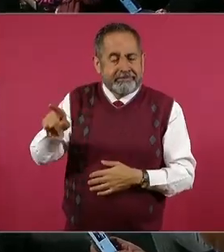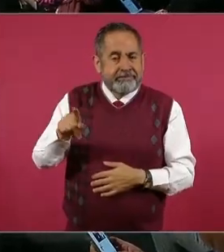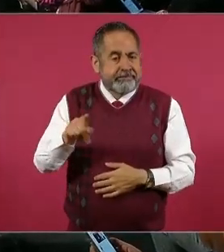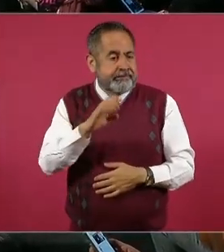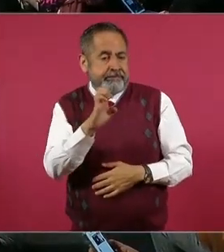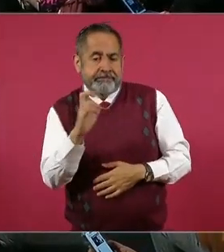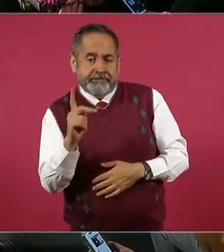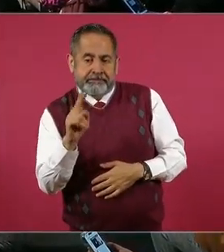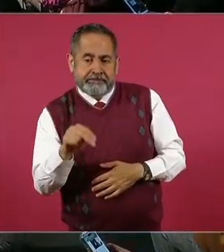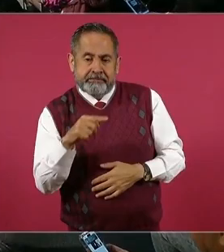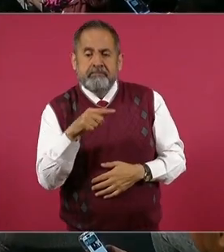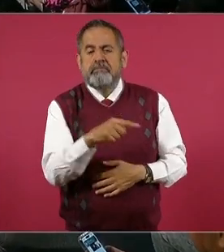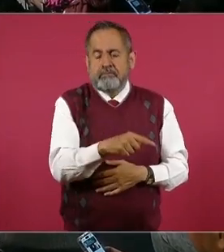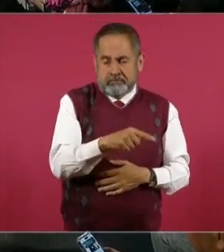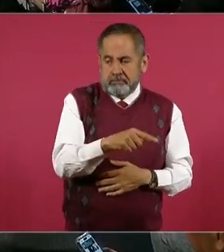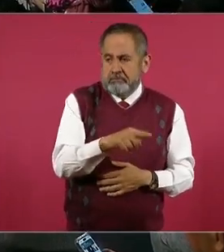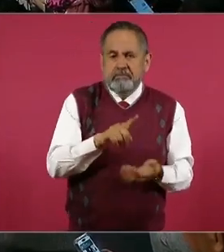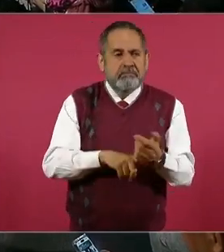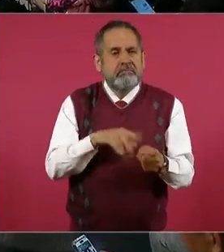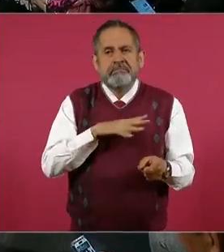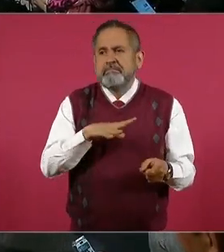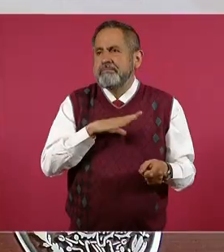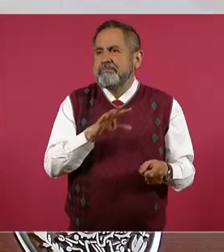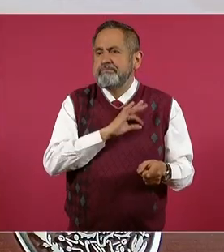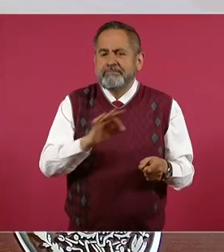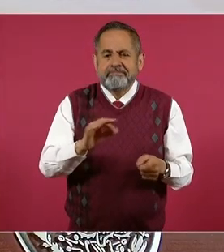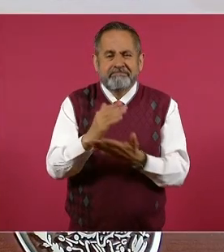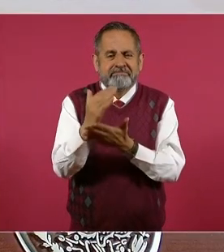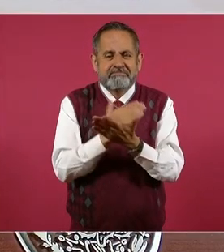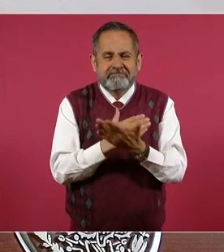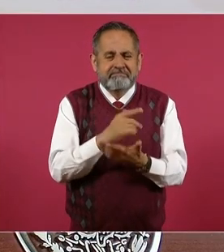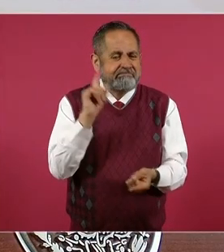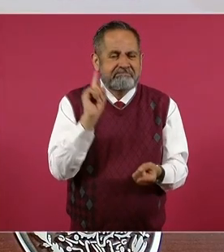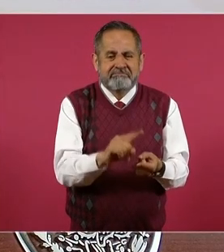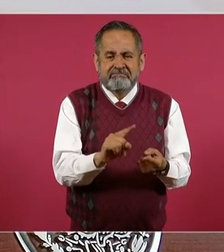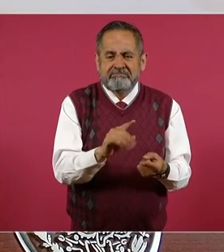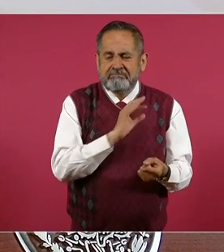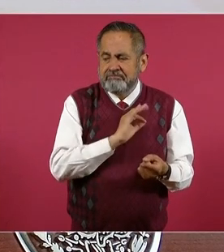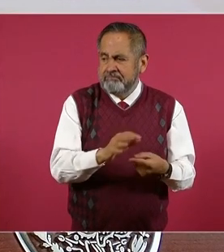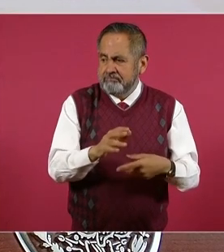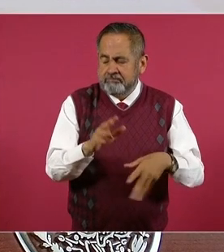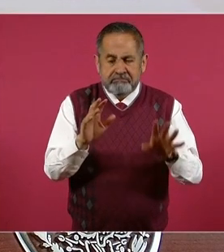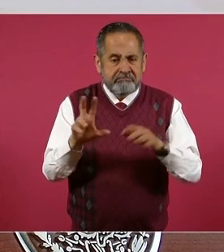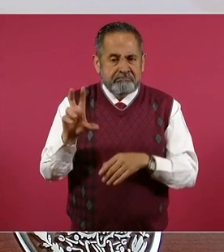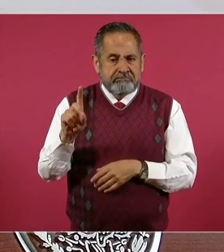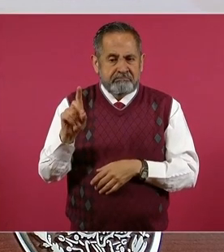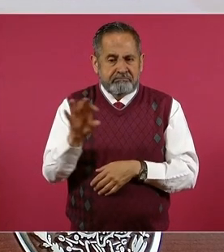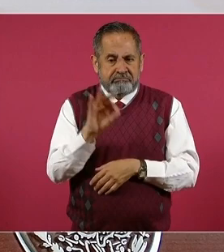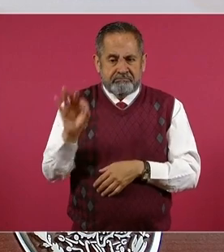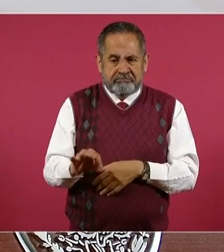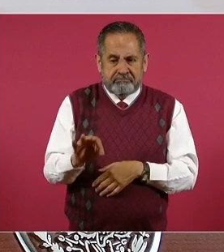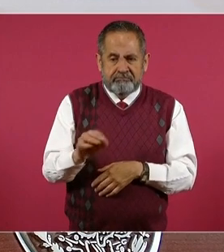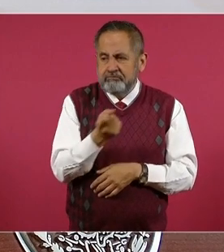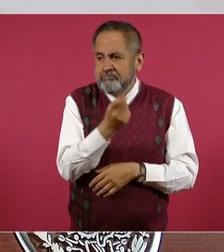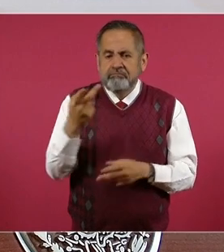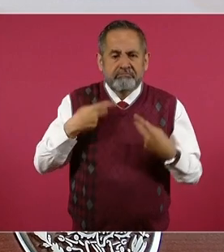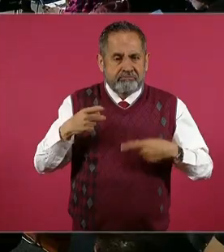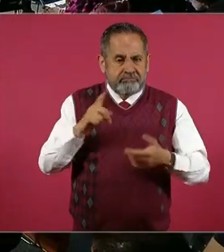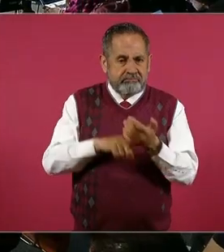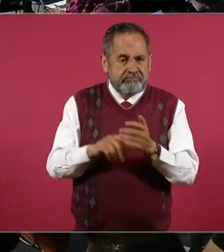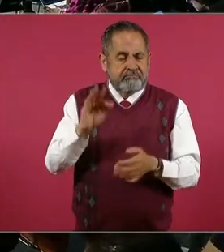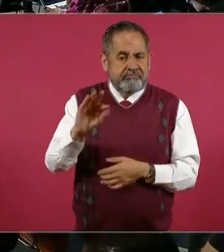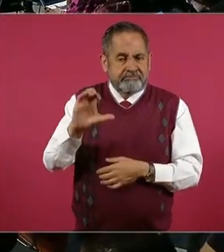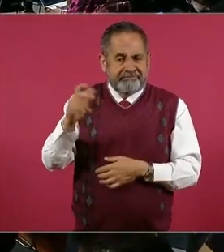Enrique Peña Nieto pues prácticamente tenía menos del pues del 30% de aprobación, Felipe Calderón ni se